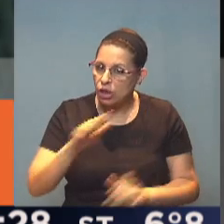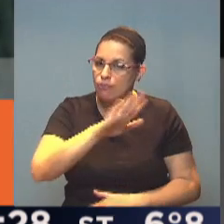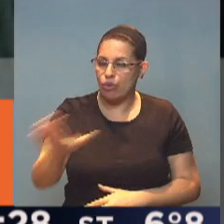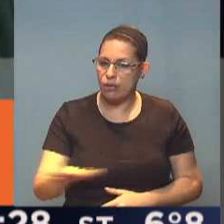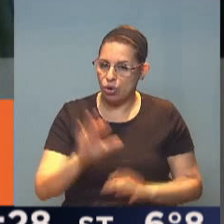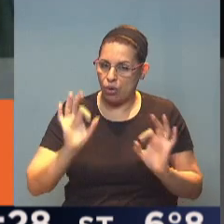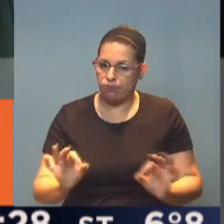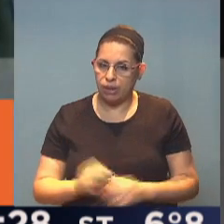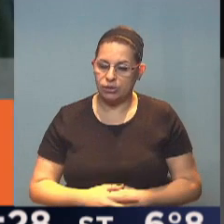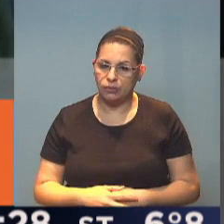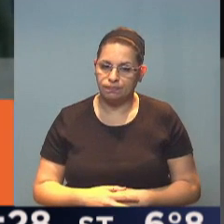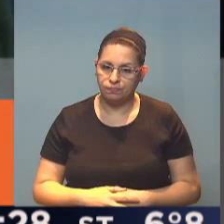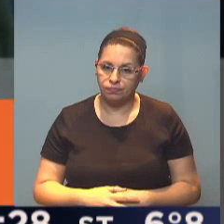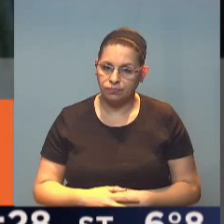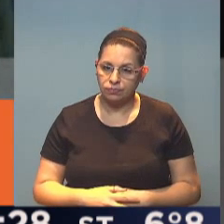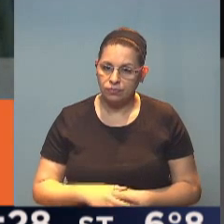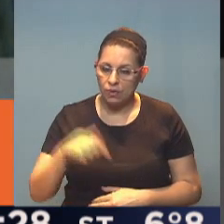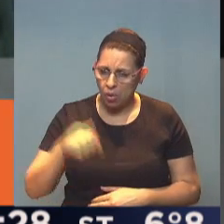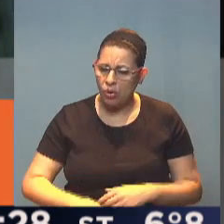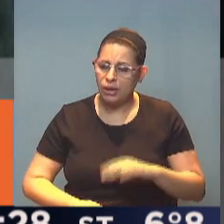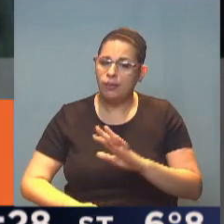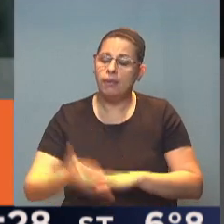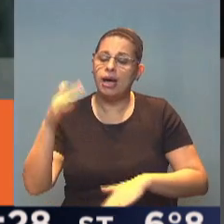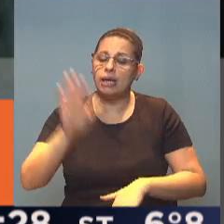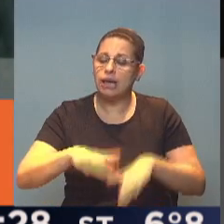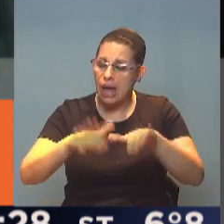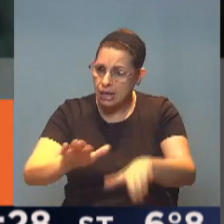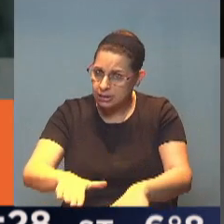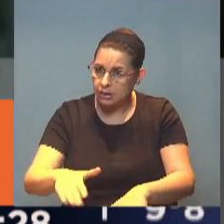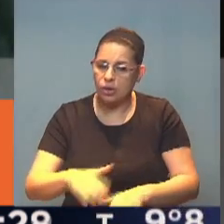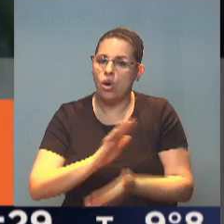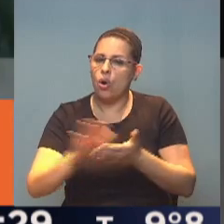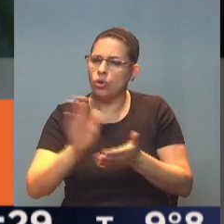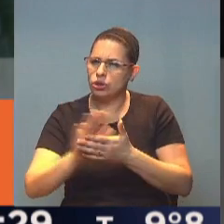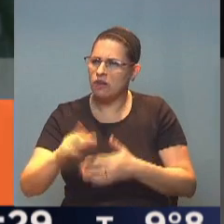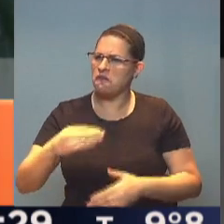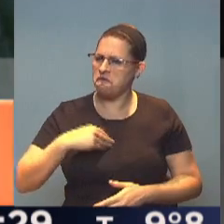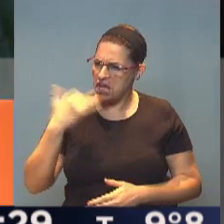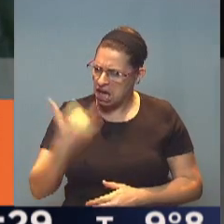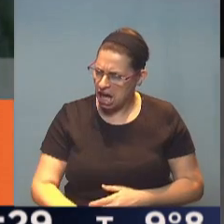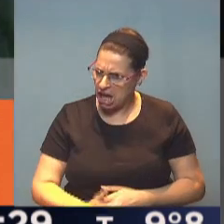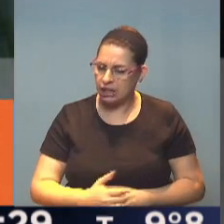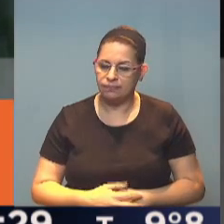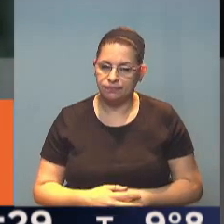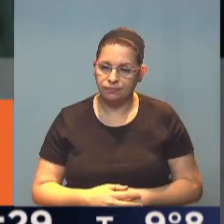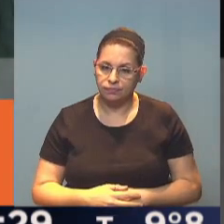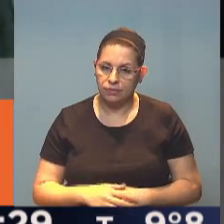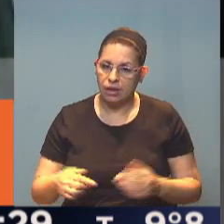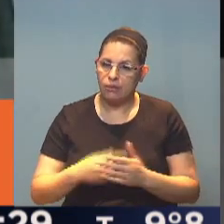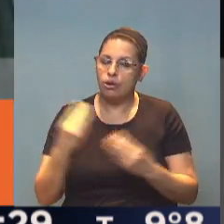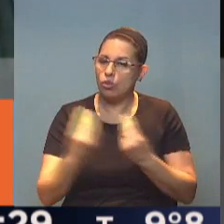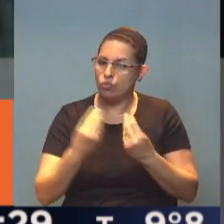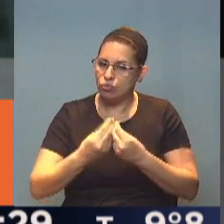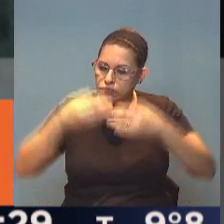pueblo que se fue hoy a las calles. Repito, con mucha esperanza y con mucha fe, pero con